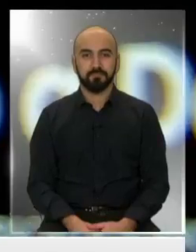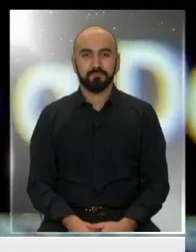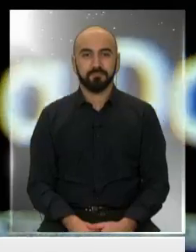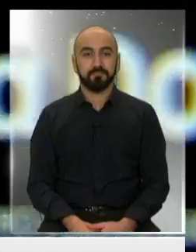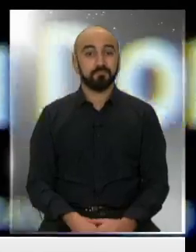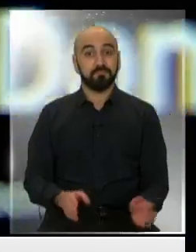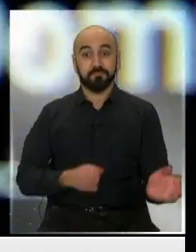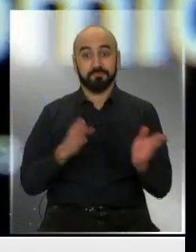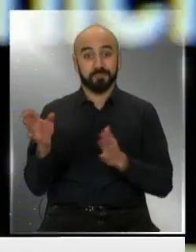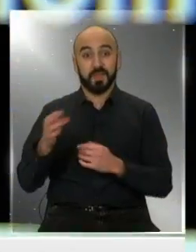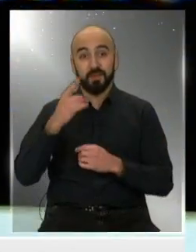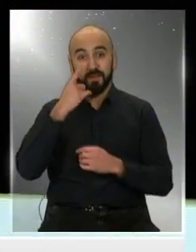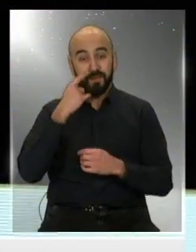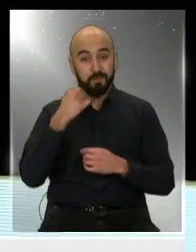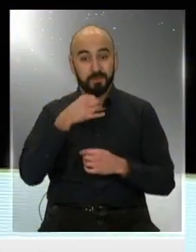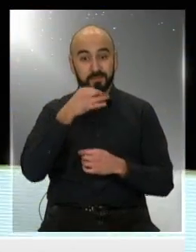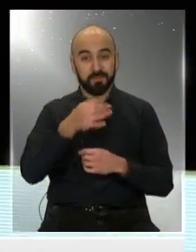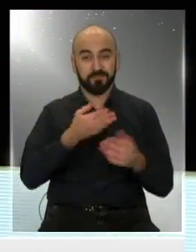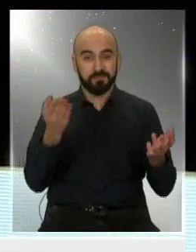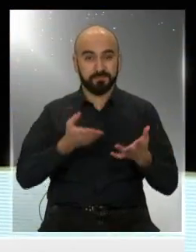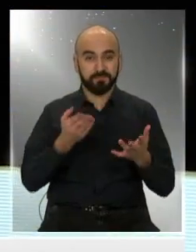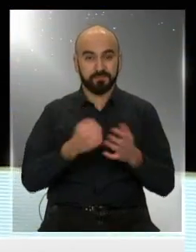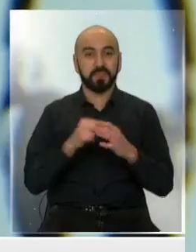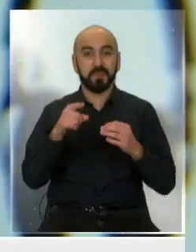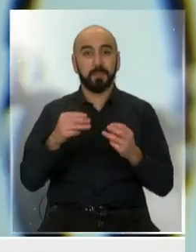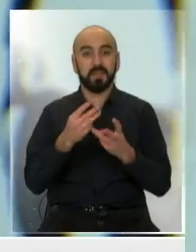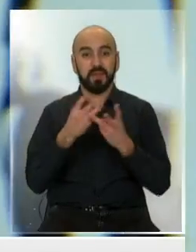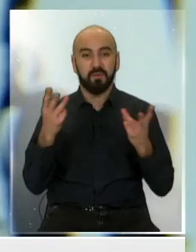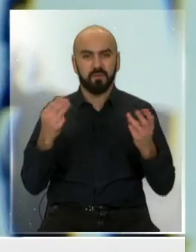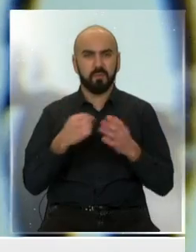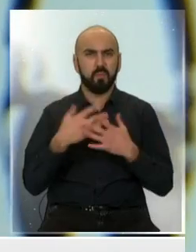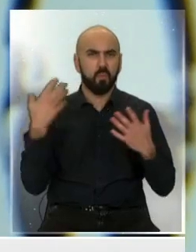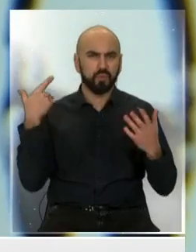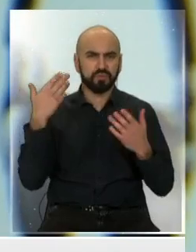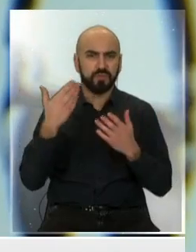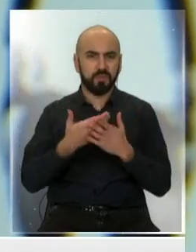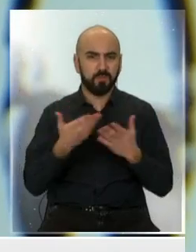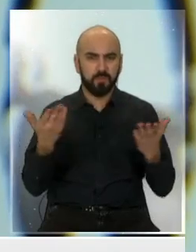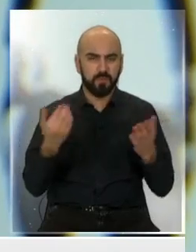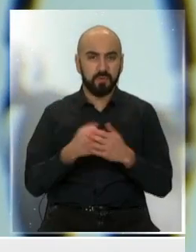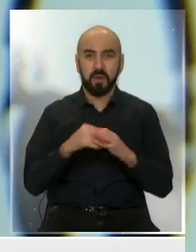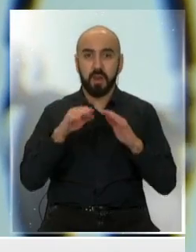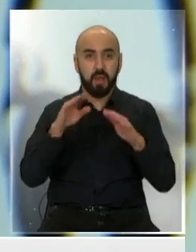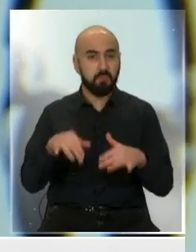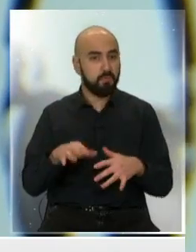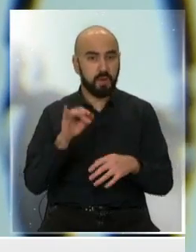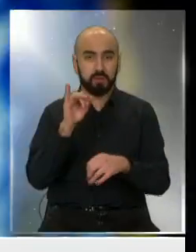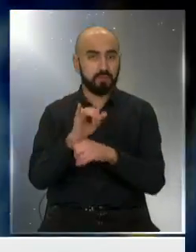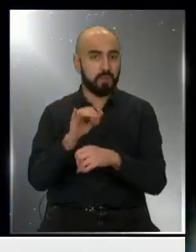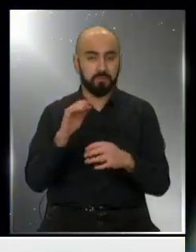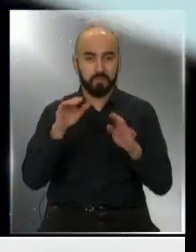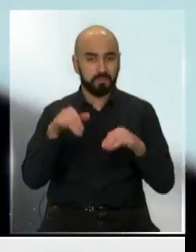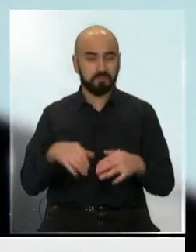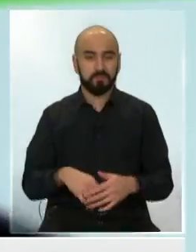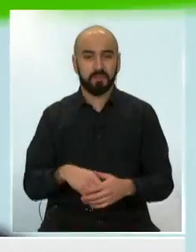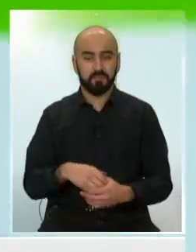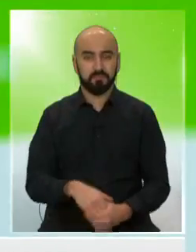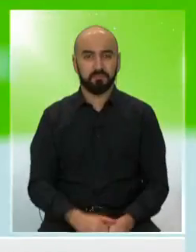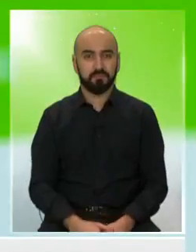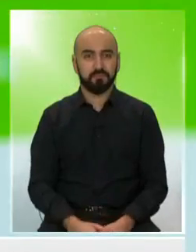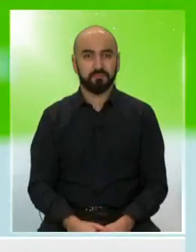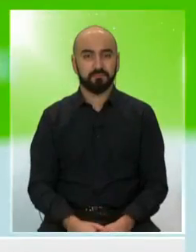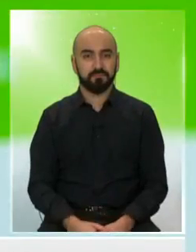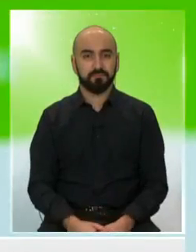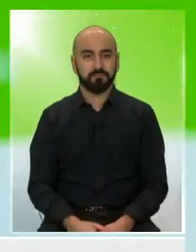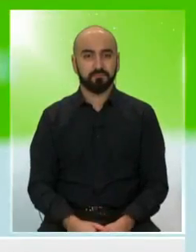Según Ignacio, de Descuentos Rata, esta página lleva bastante tiempo realizando la misma estafa. Parece